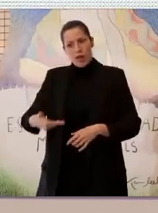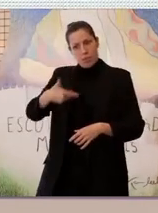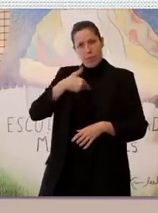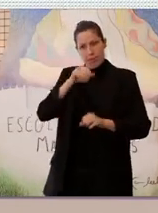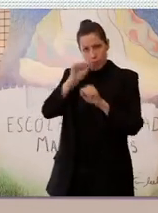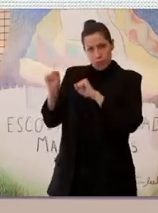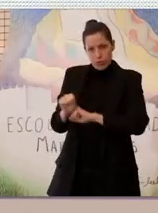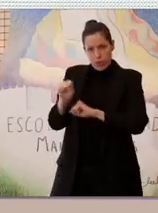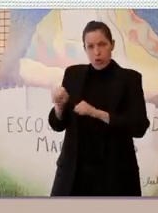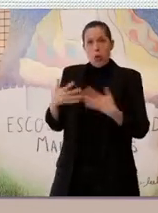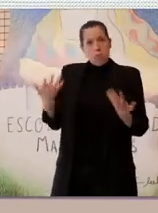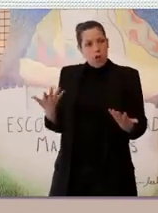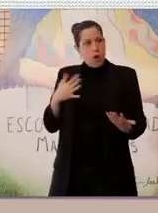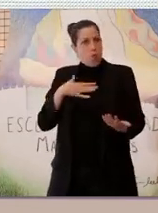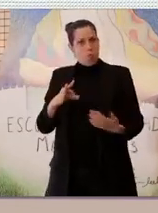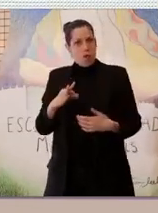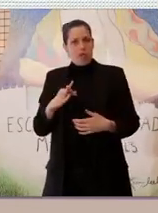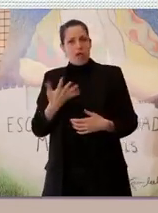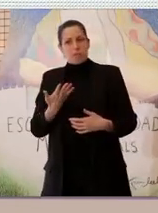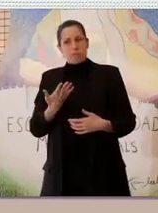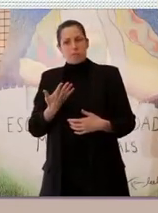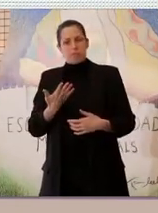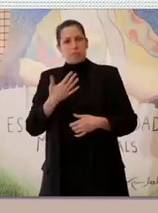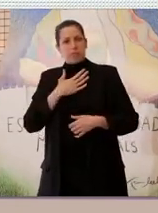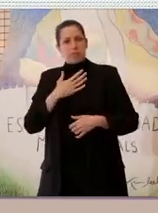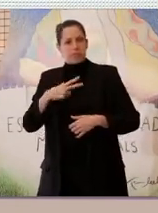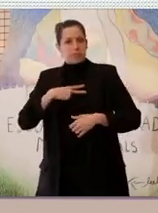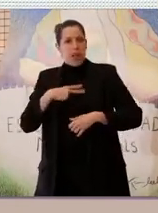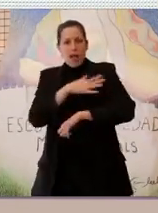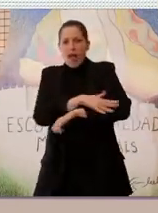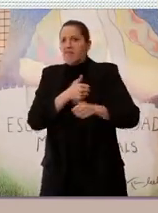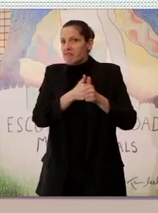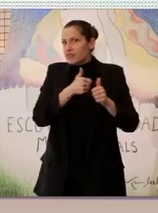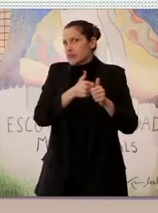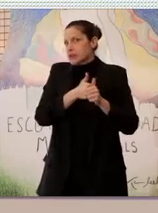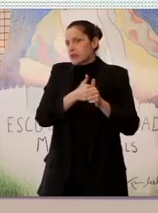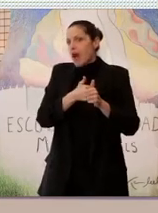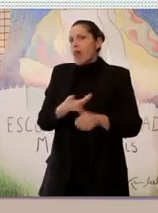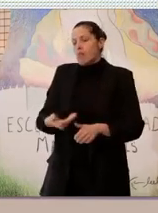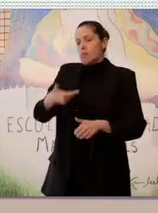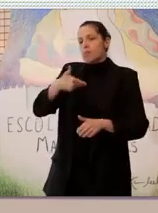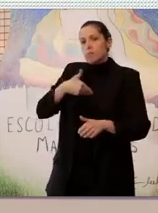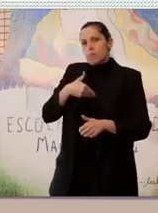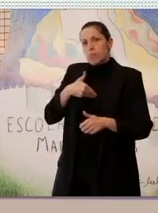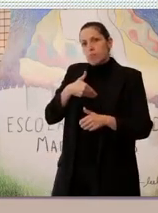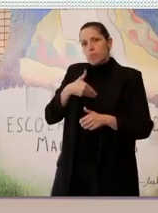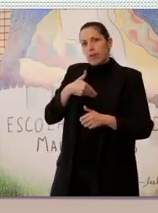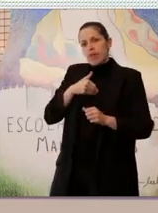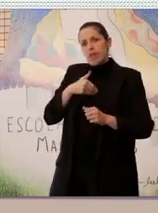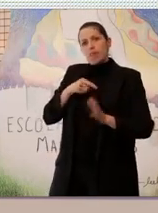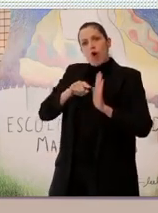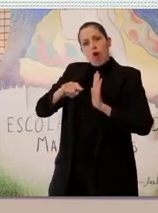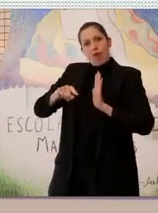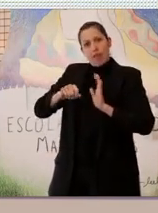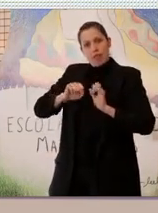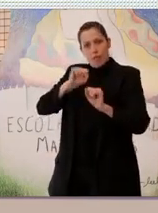las circunstancias concurrentes, diga, señoría, yo quiero pedir la orden de protección. Y eso no impide que el juez, aunque no se lo pidiera el fiscal,